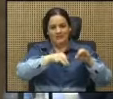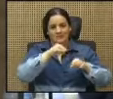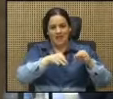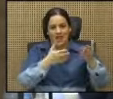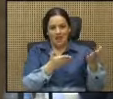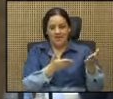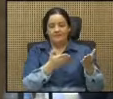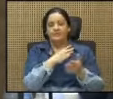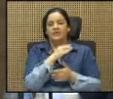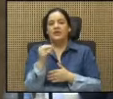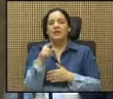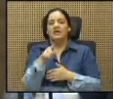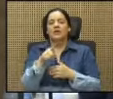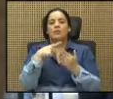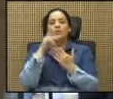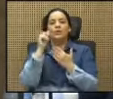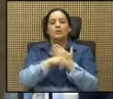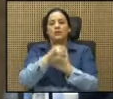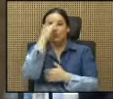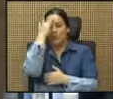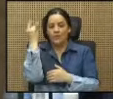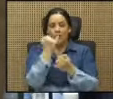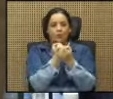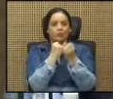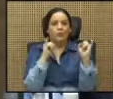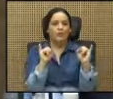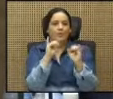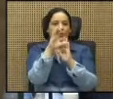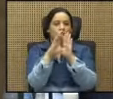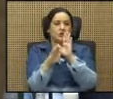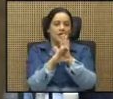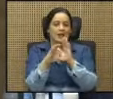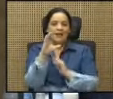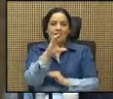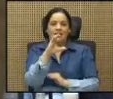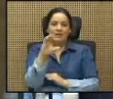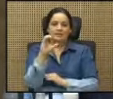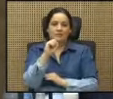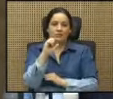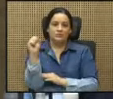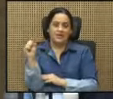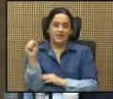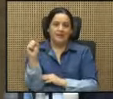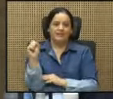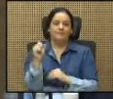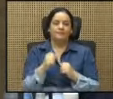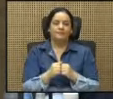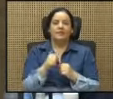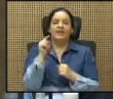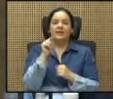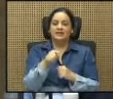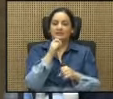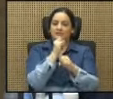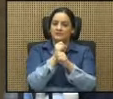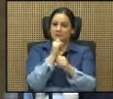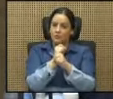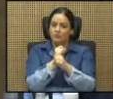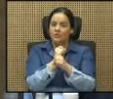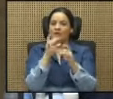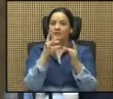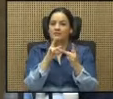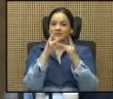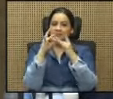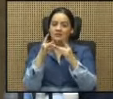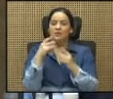El proyecto olvida la autonomía constitucional de la Caja Costarricense del Seguro Social, que es una institución esencial en